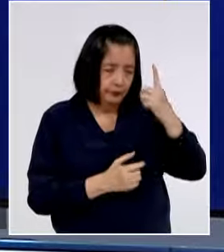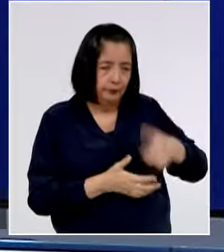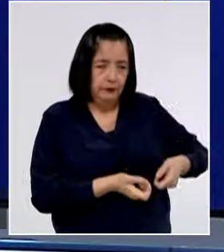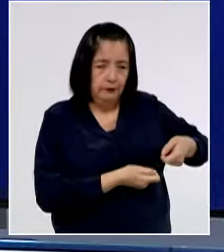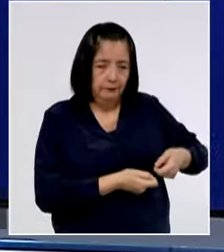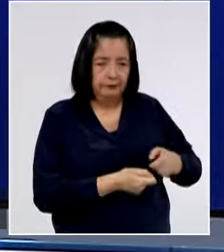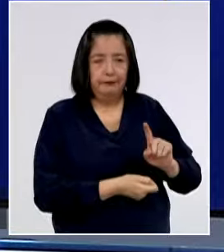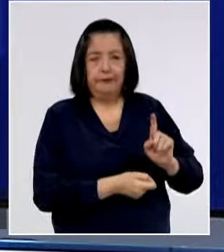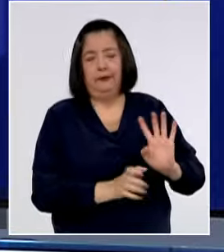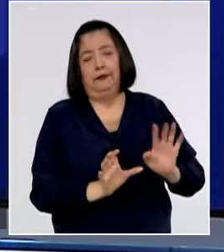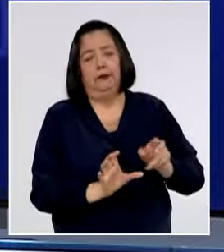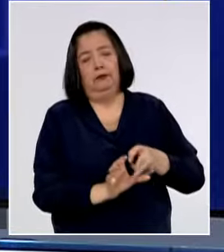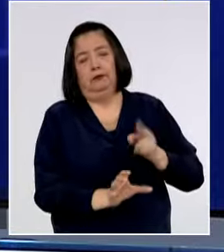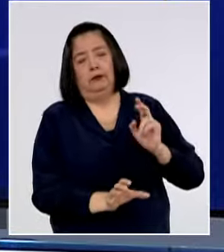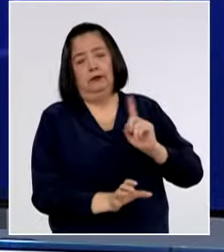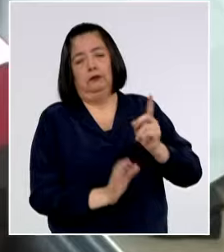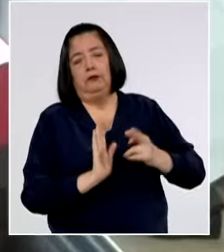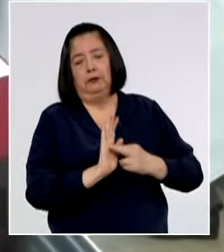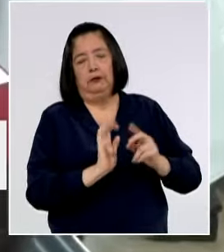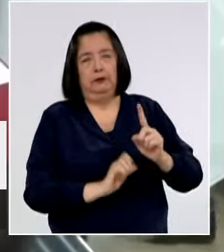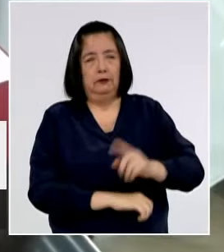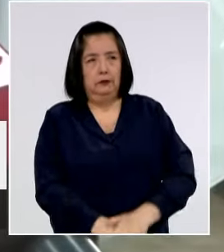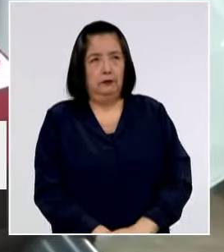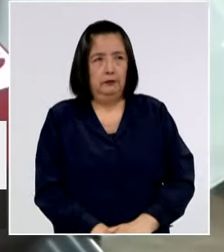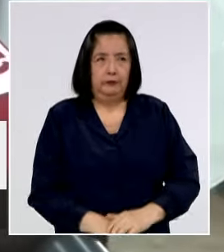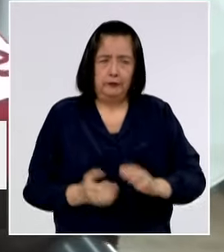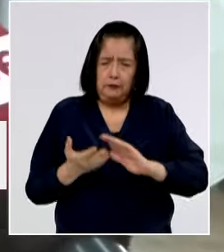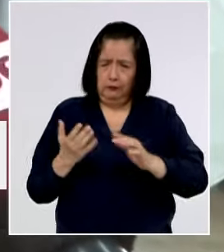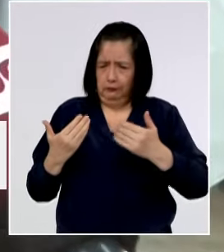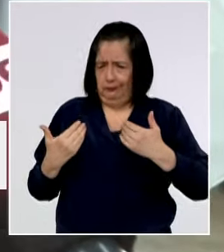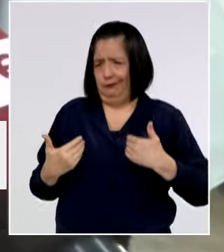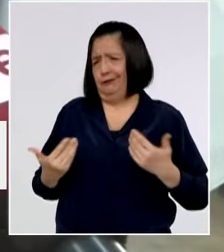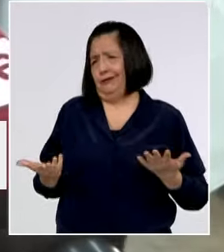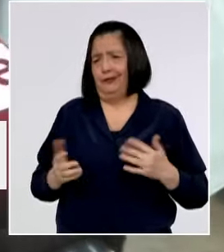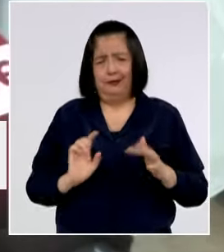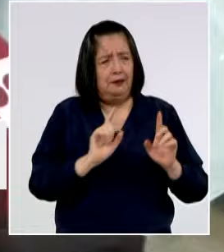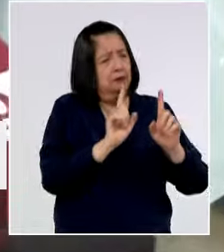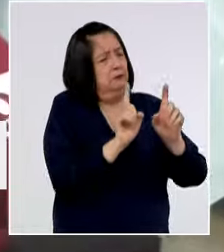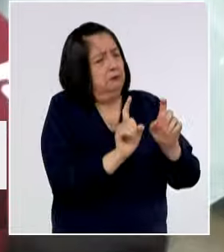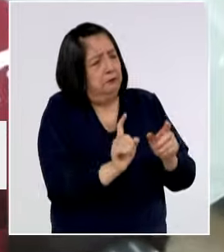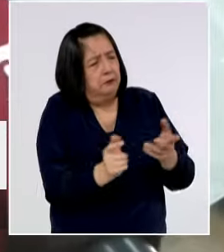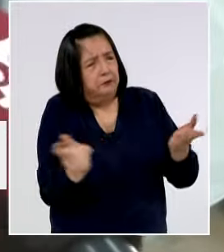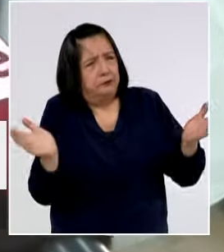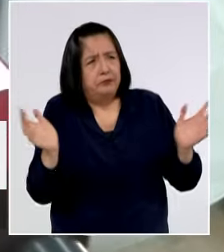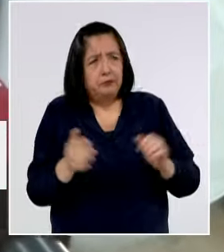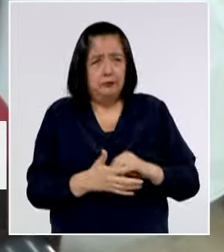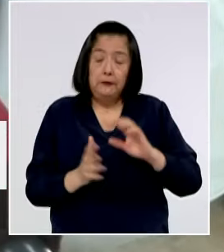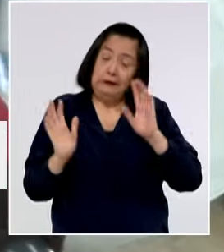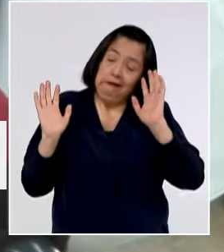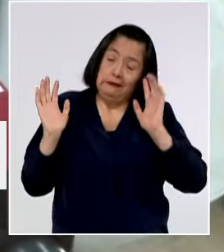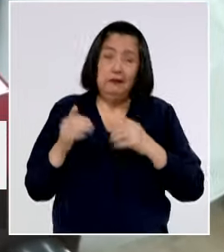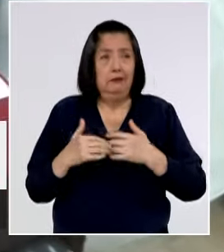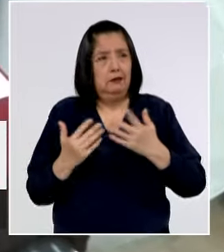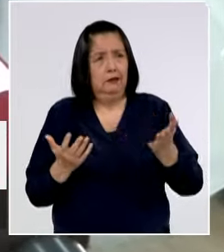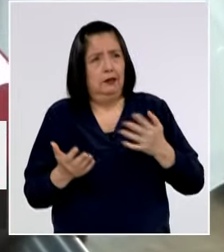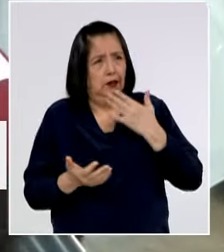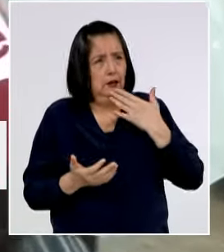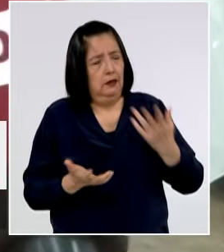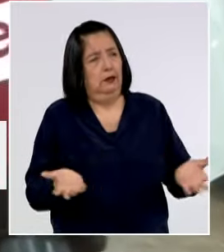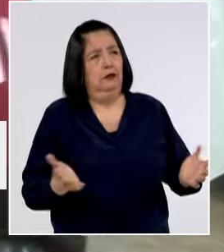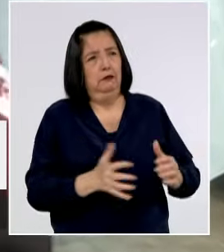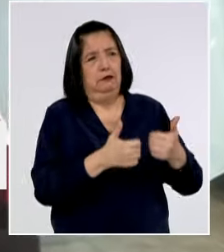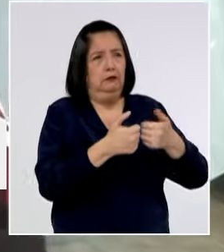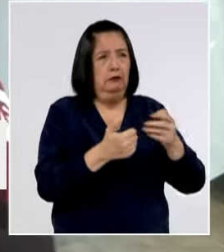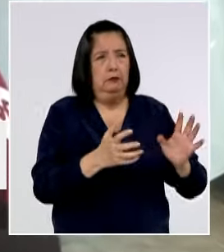que deje la voz sería Discúlpame pero yo no voy a estar preguntando sonará feo pero a quién te levantas o a quién no te